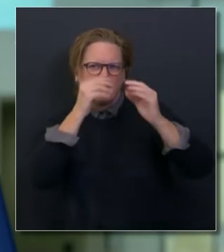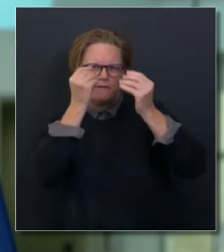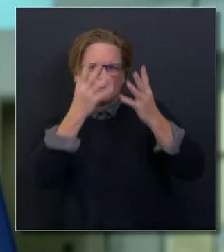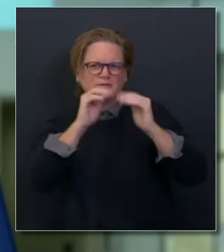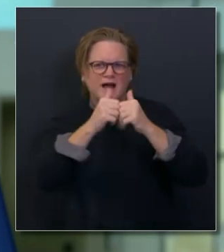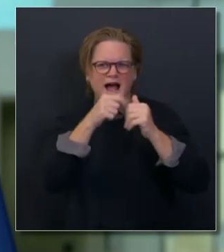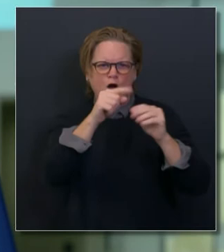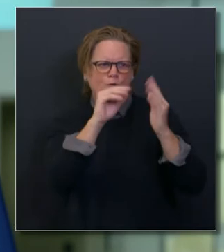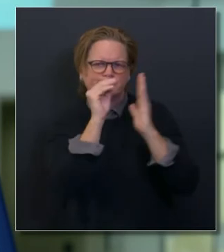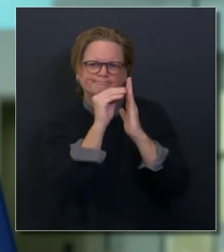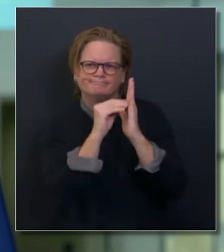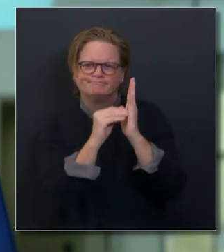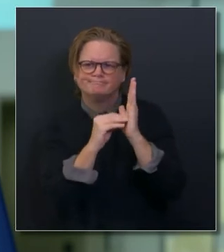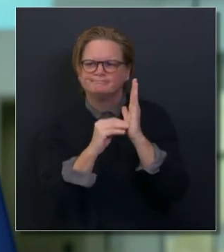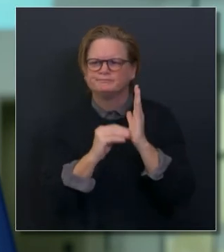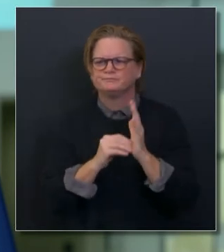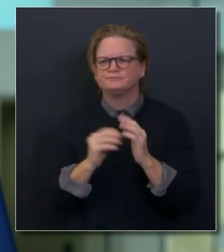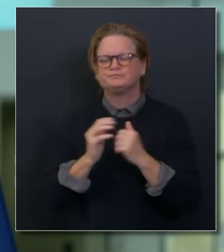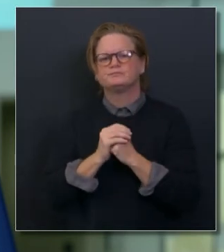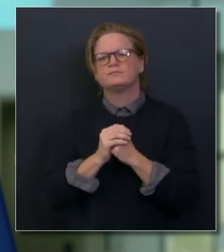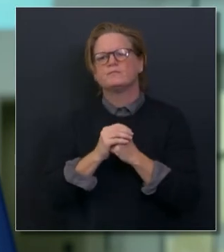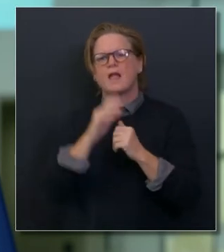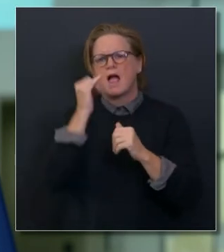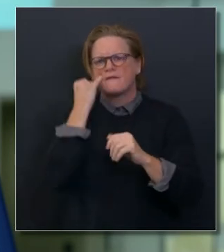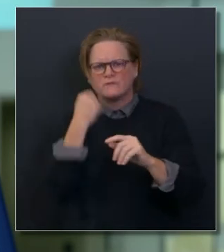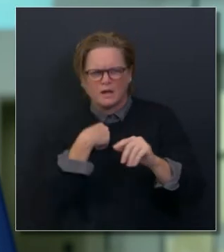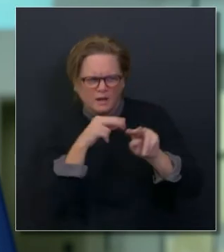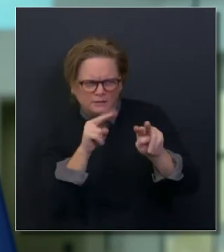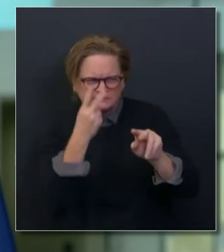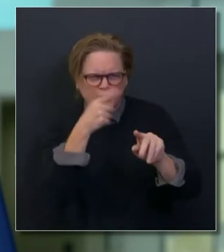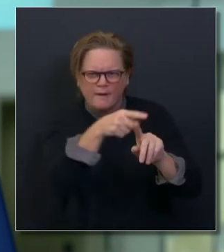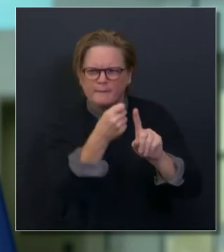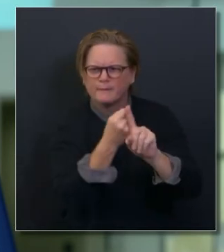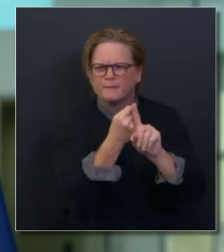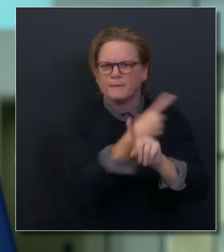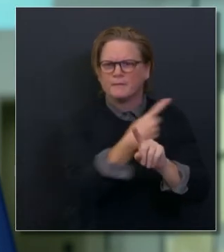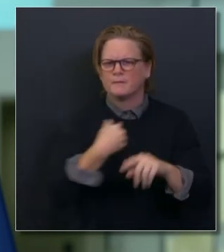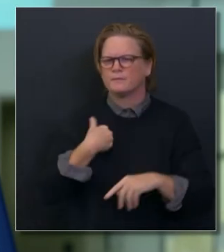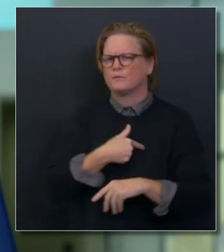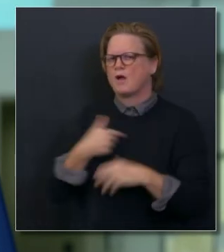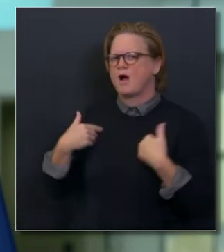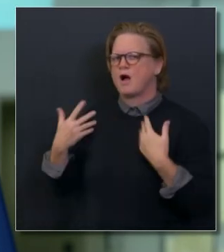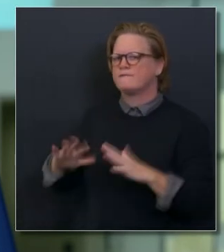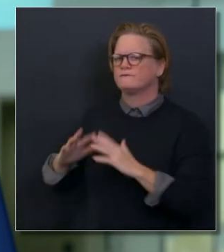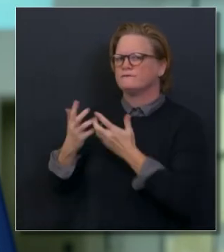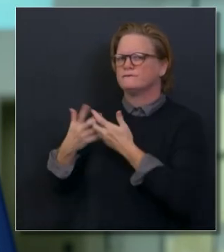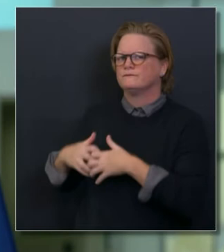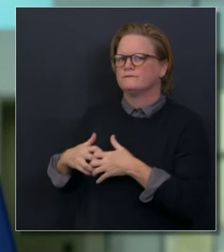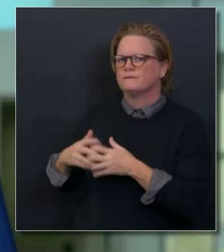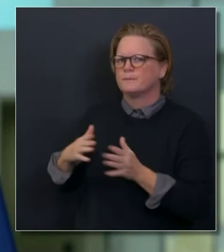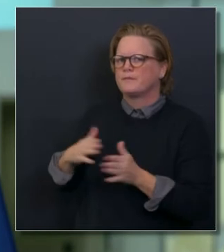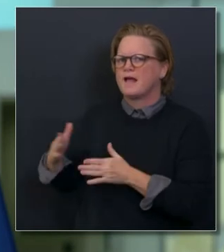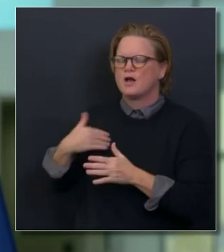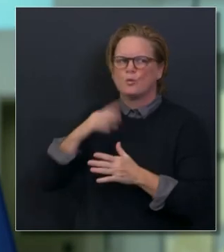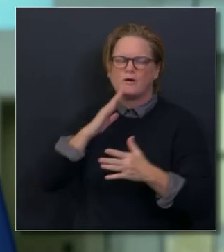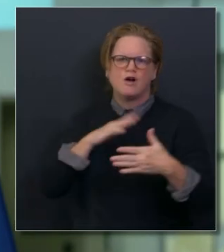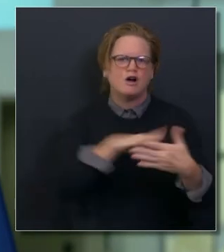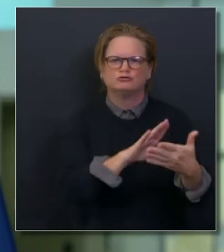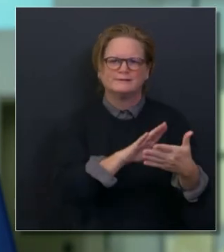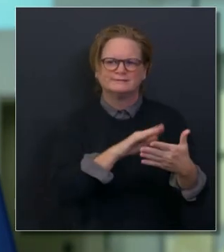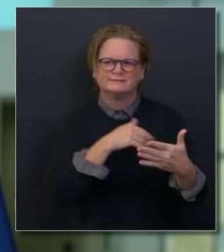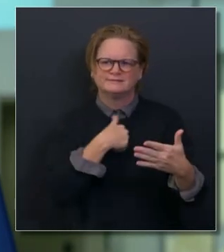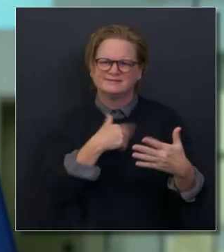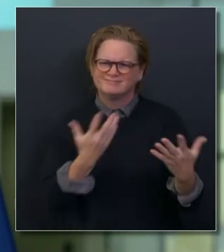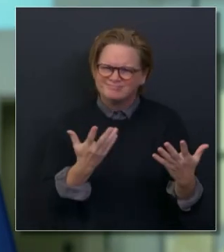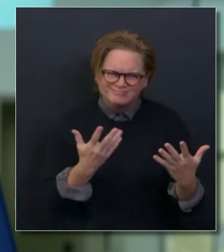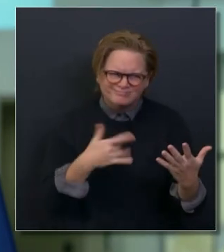transparentemente. Si vemos algunos desvíos, tenemos la herramienta para resolverlo. No creemos que esto va a ser una preocupación